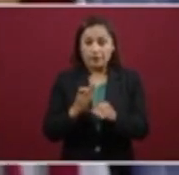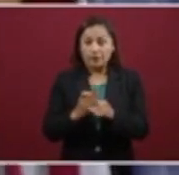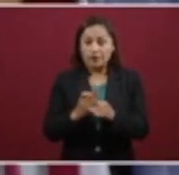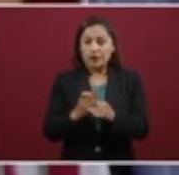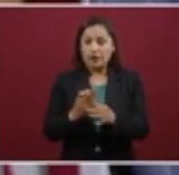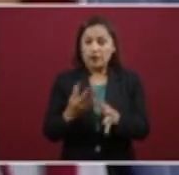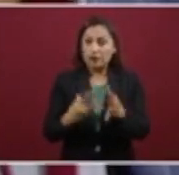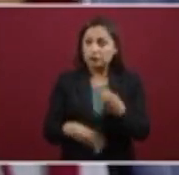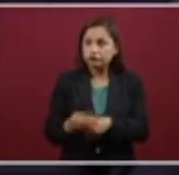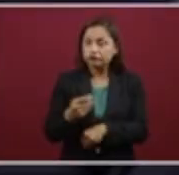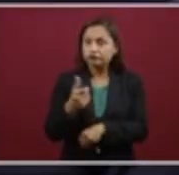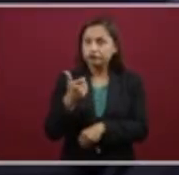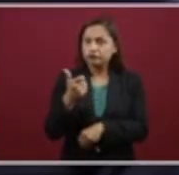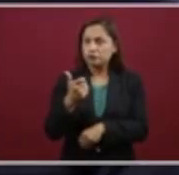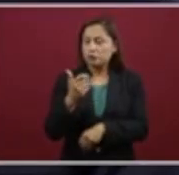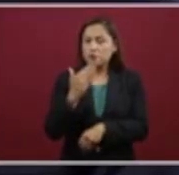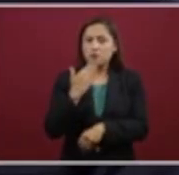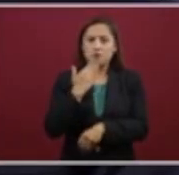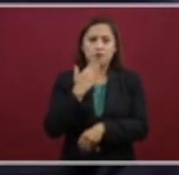actuales,